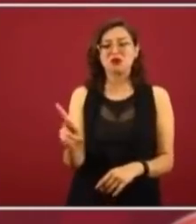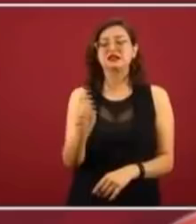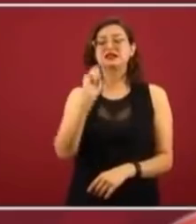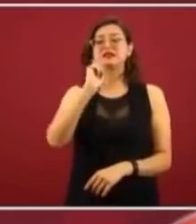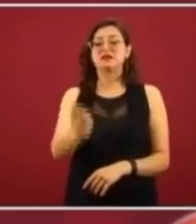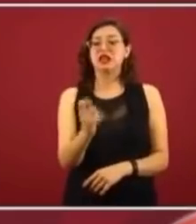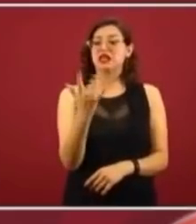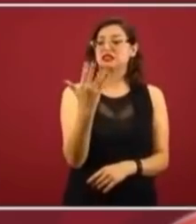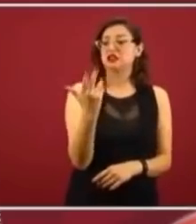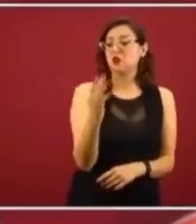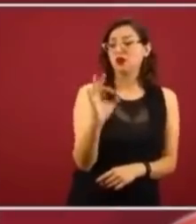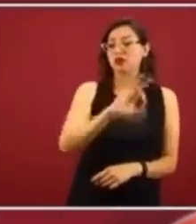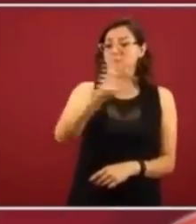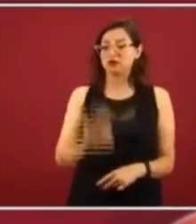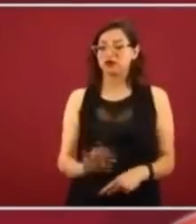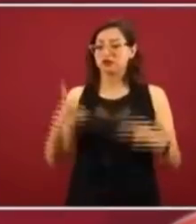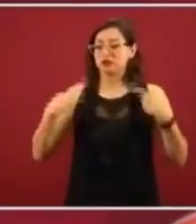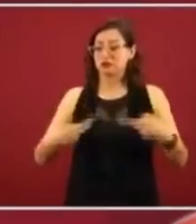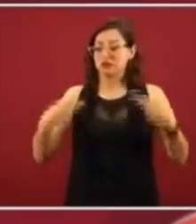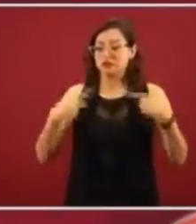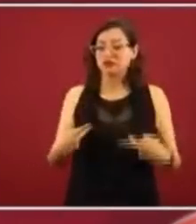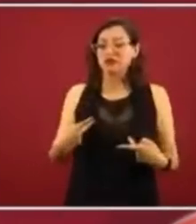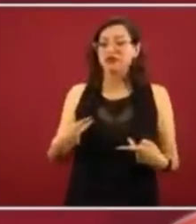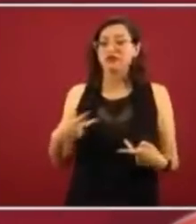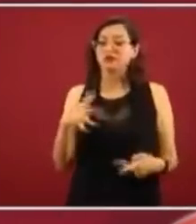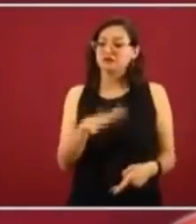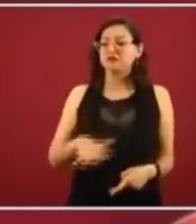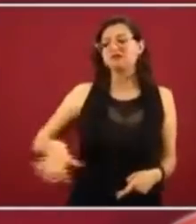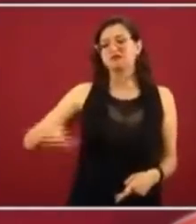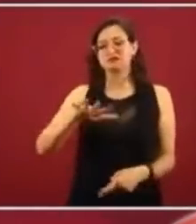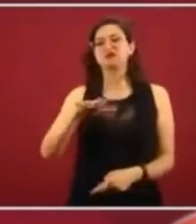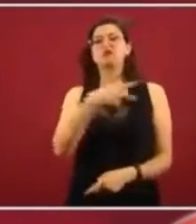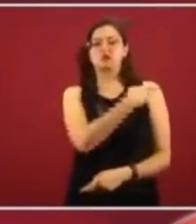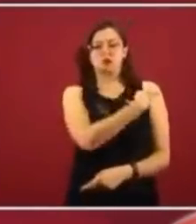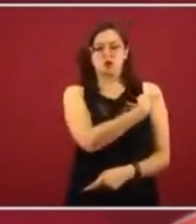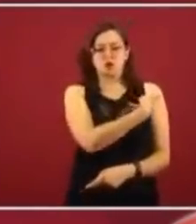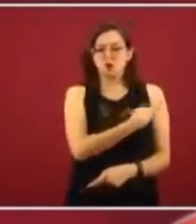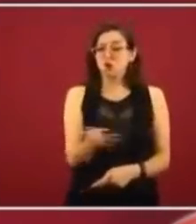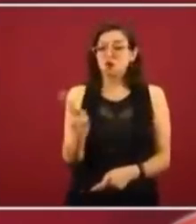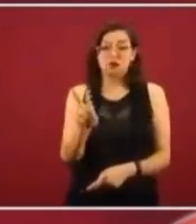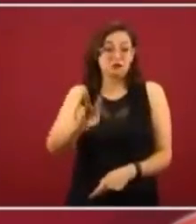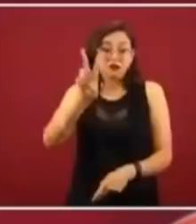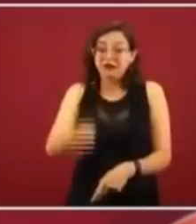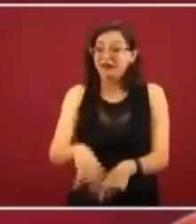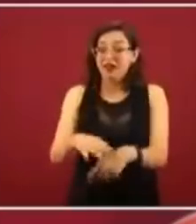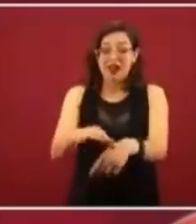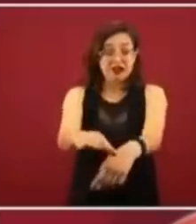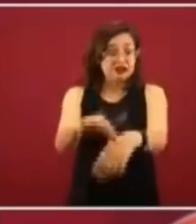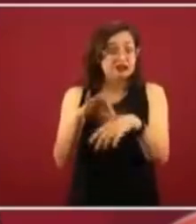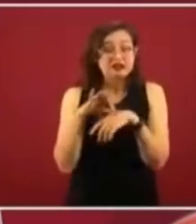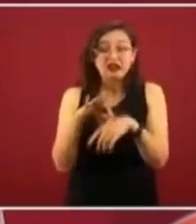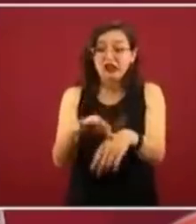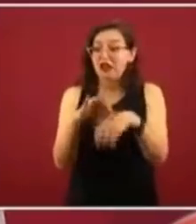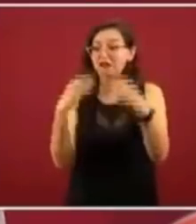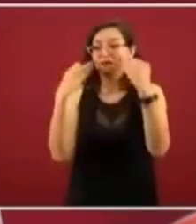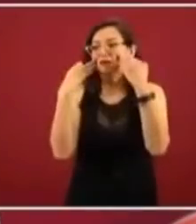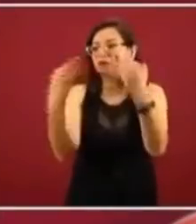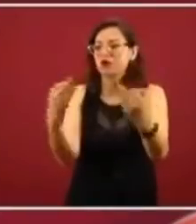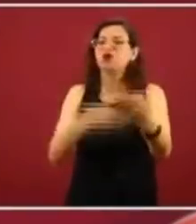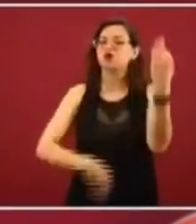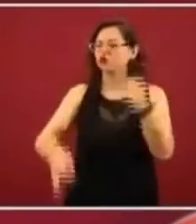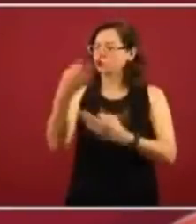de la población de México vive en condiciones de pobreza. Esto es una verdad absolutamente conocida